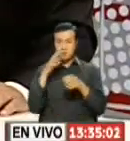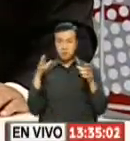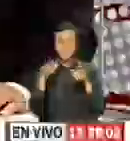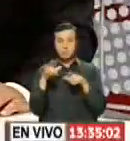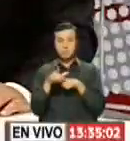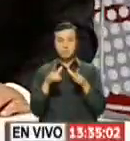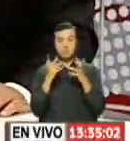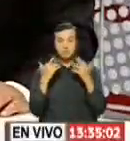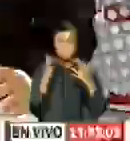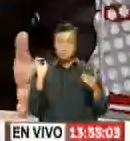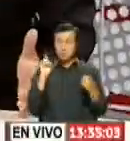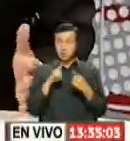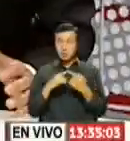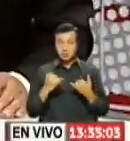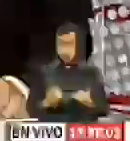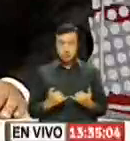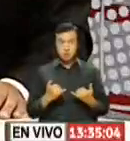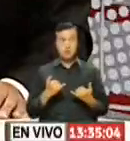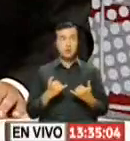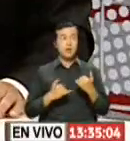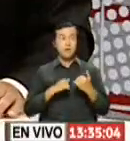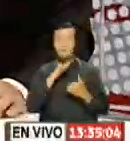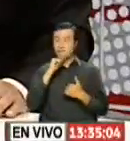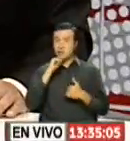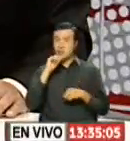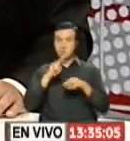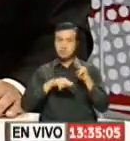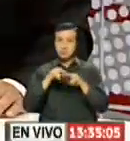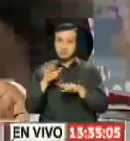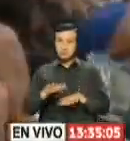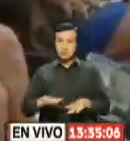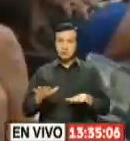hospitalario aún tiene obras inconclusas.